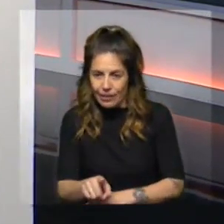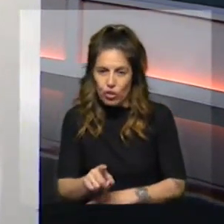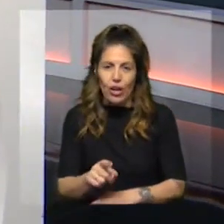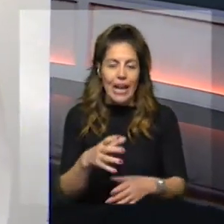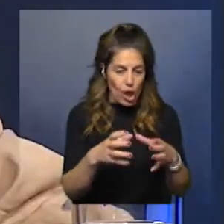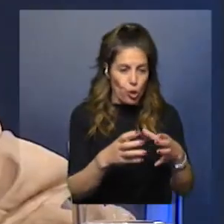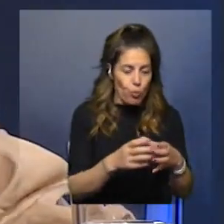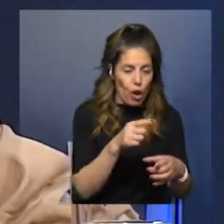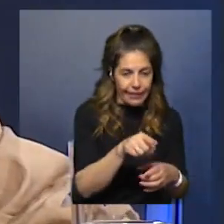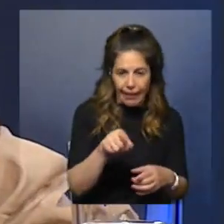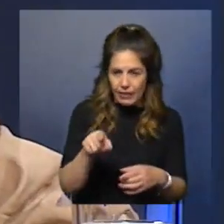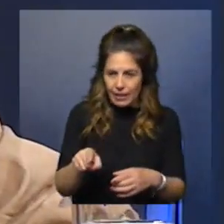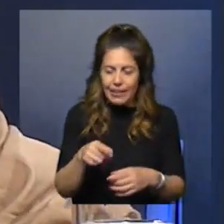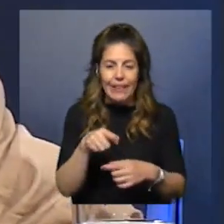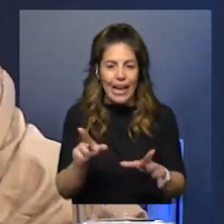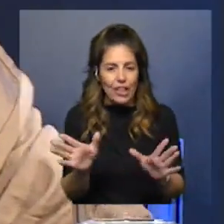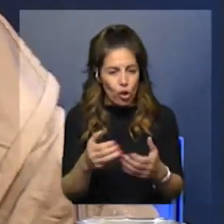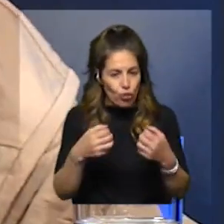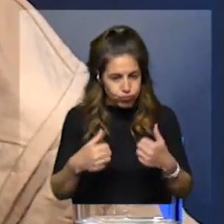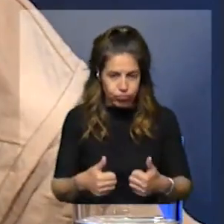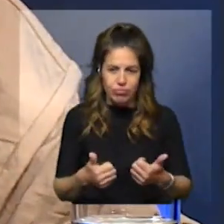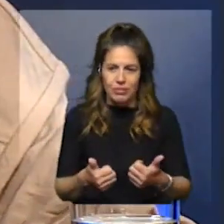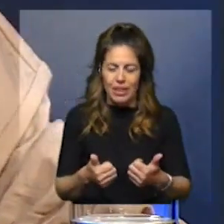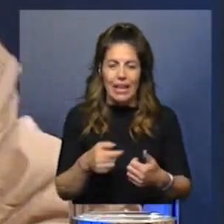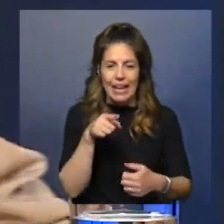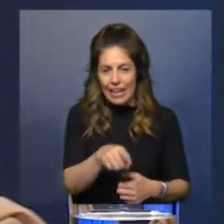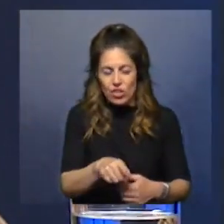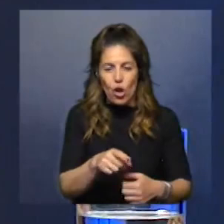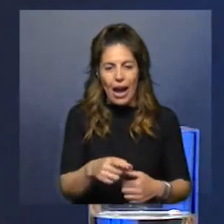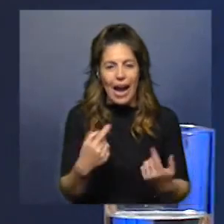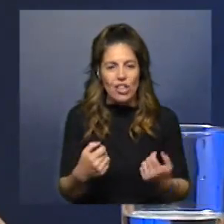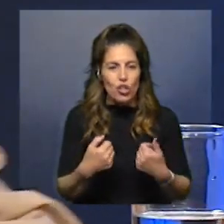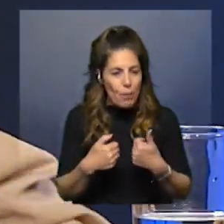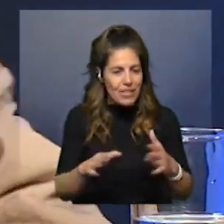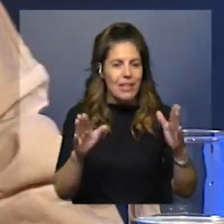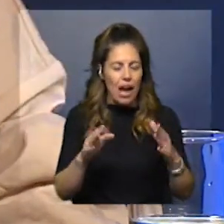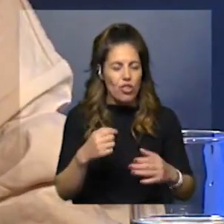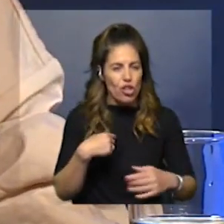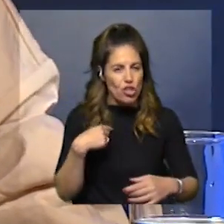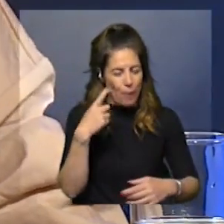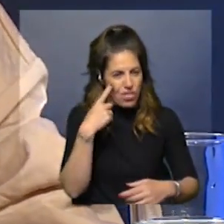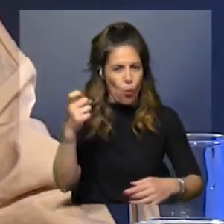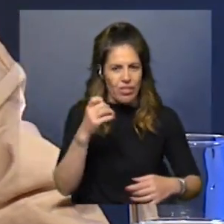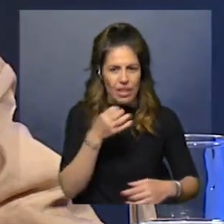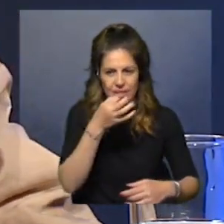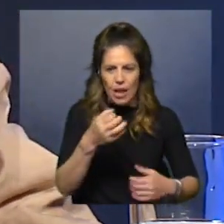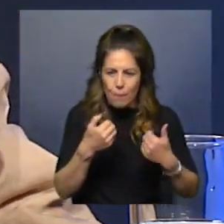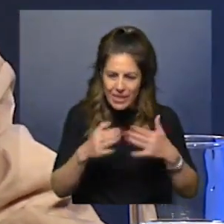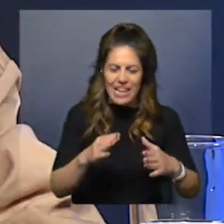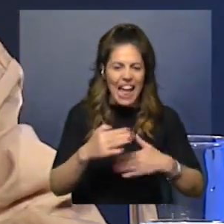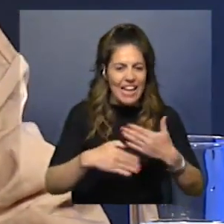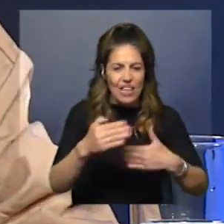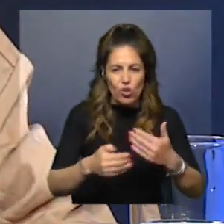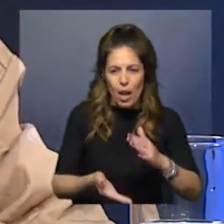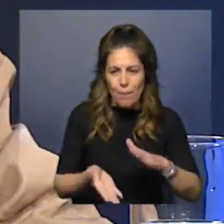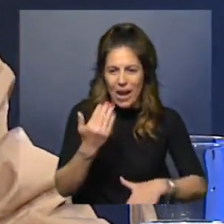persona, está otra persona, y ahí ya va a fluir todo de otra manera. Entonces creo que ahí fue donde apareció el clic de empezar a desarrollar